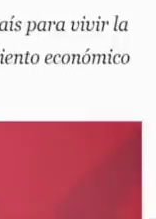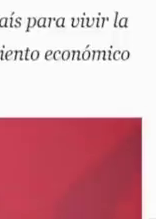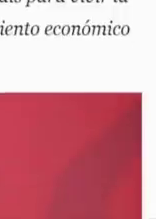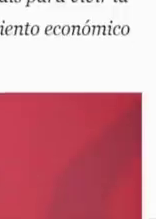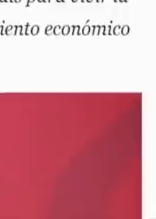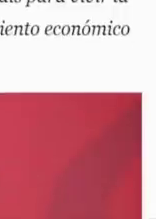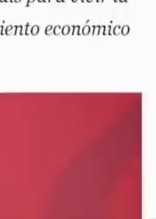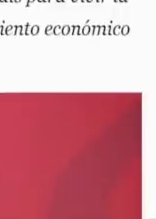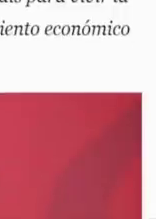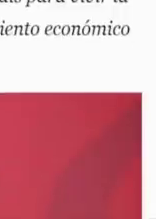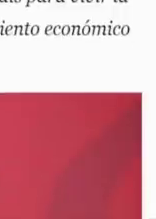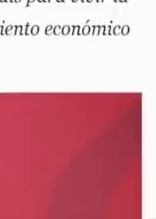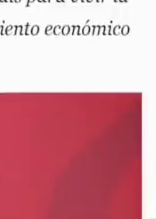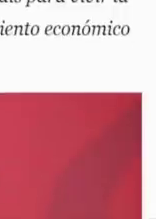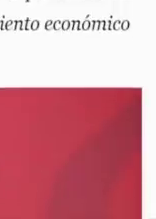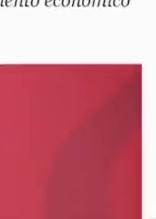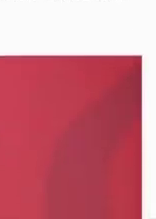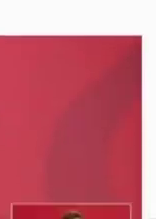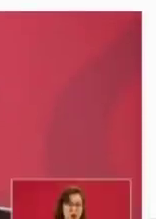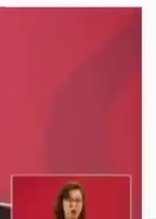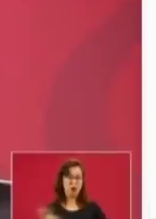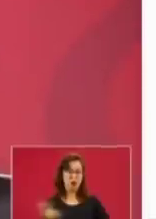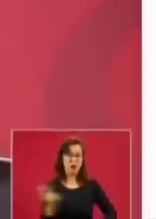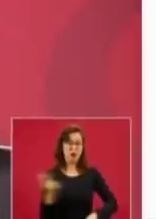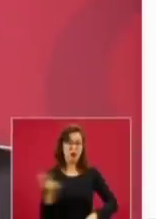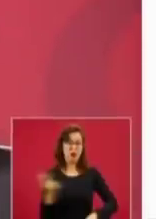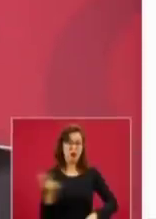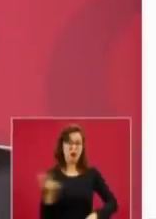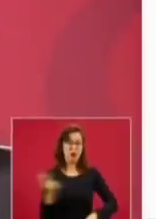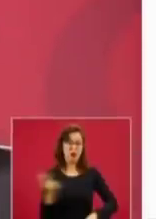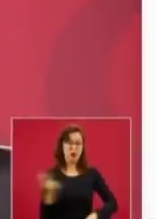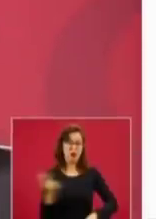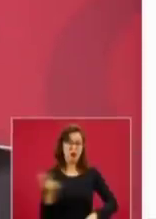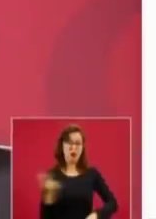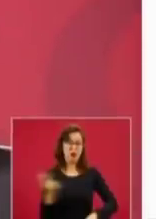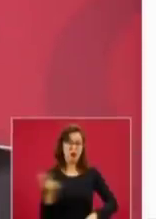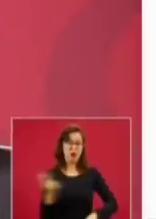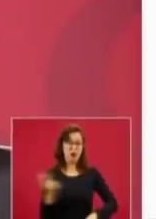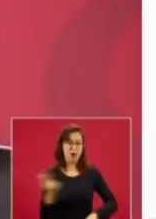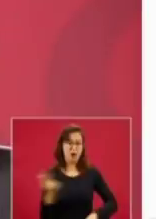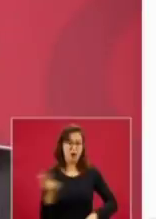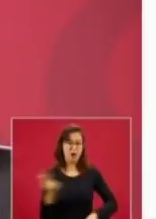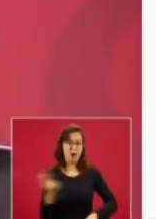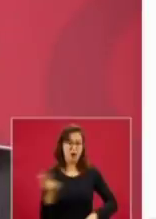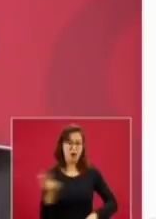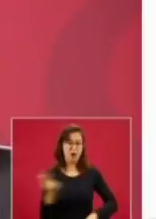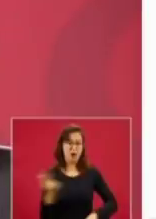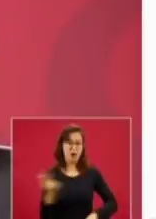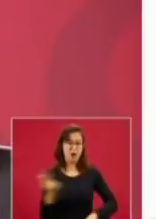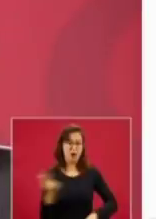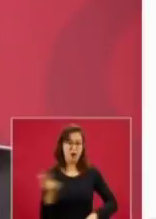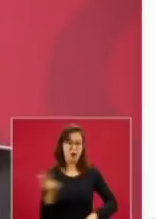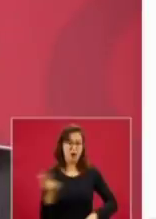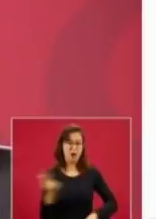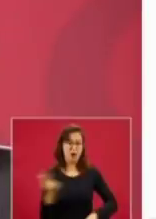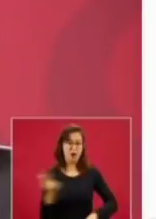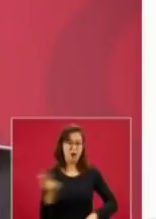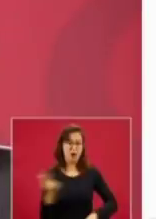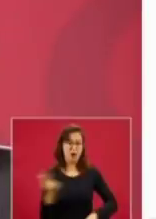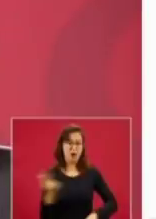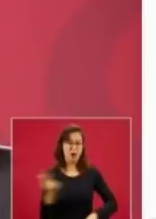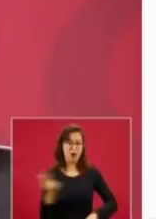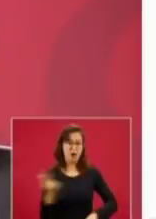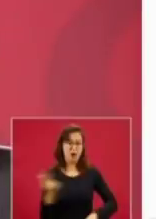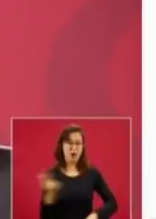contra Bloomberg con datos de crecimiento económico en México. López Obrador negó que México sea el peor país para vivir la pandemia